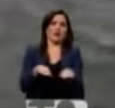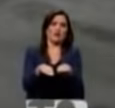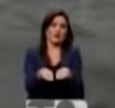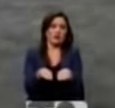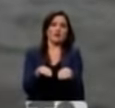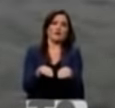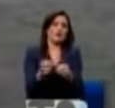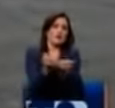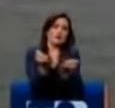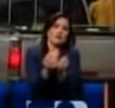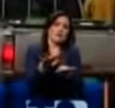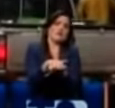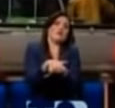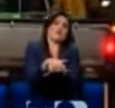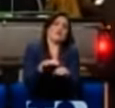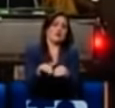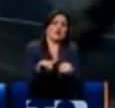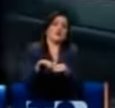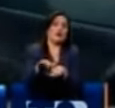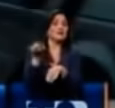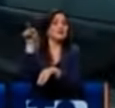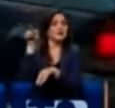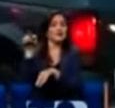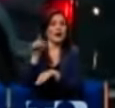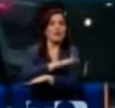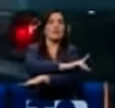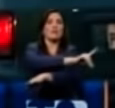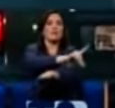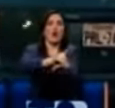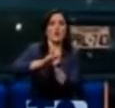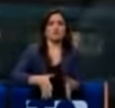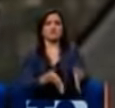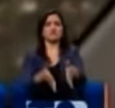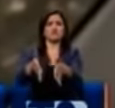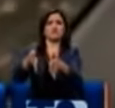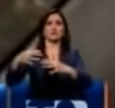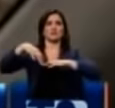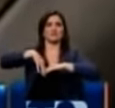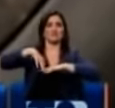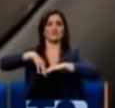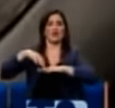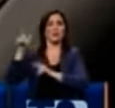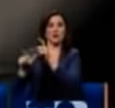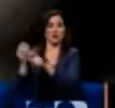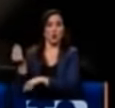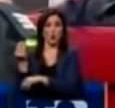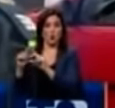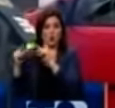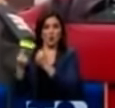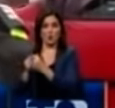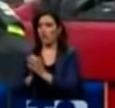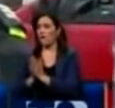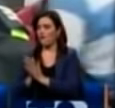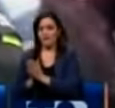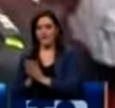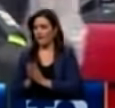embotellamientos. Una de las zonas más afectadas fue la vía Daule. Según los agentes de tránsito, las cañerías fueron tapadas intencionalmente. Un